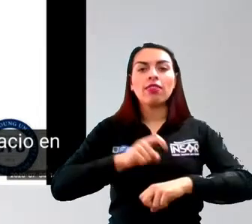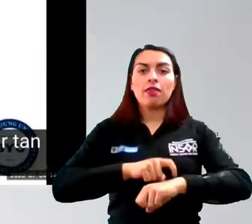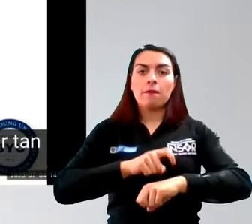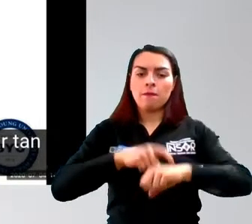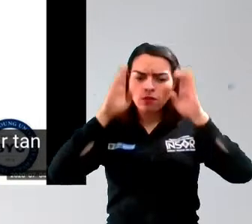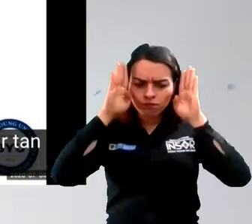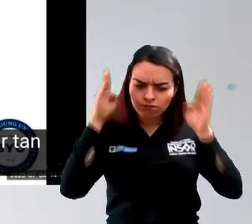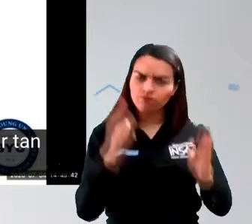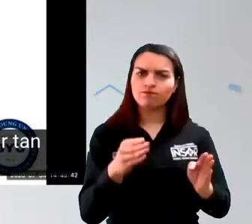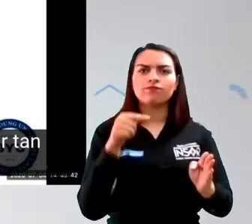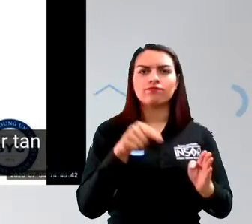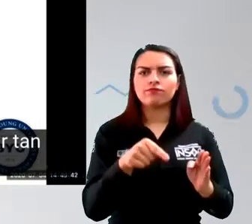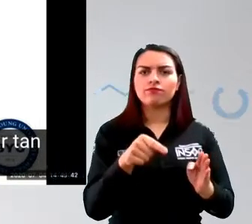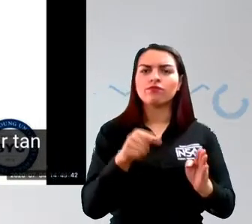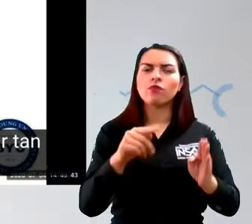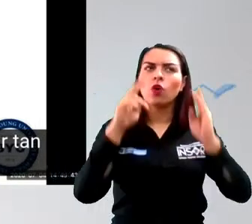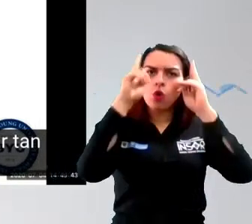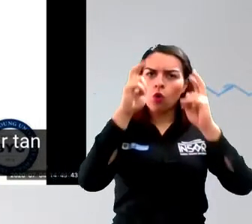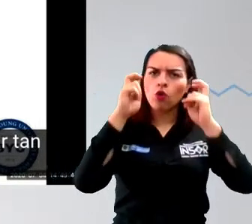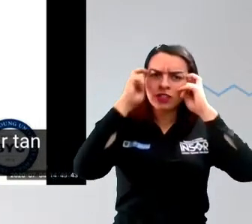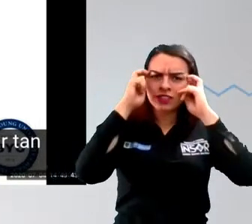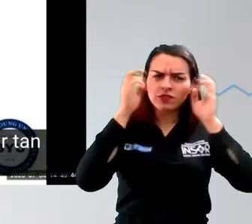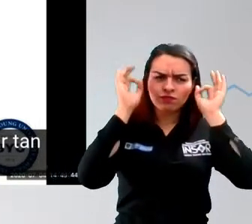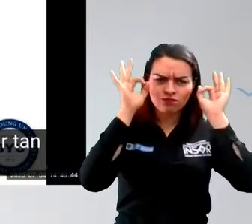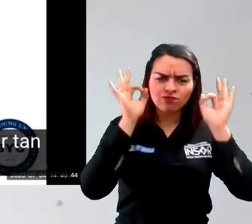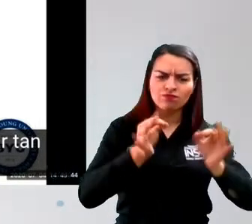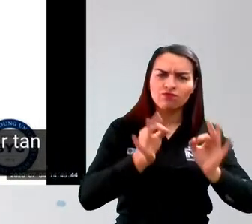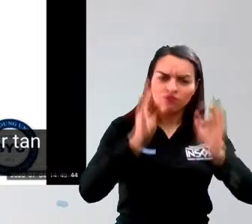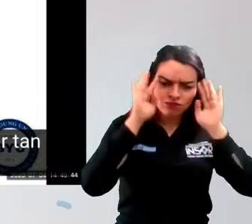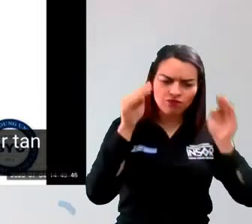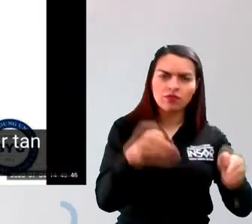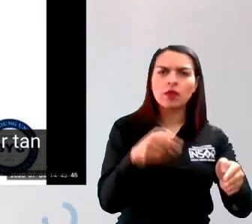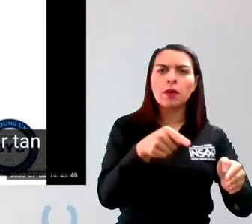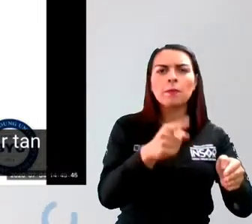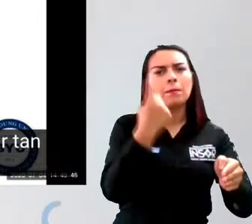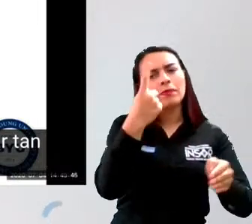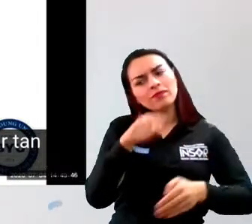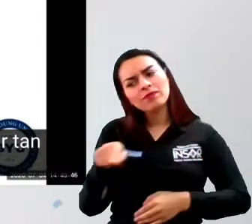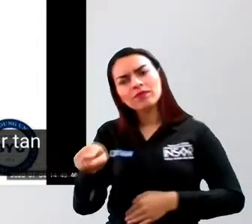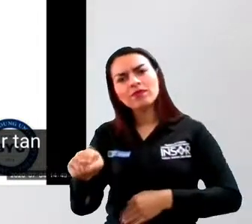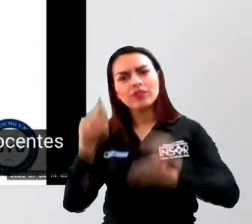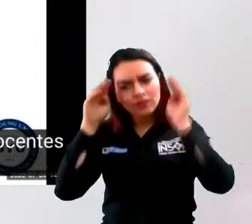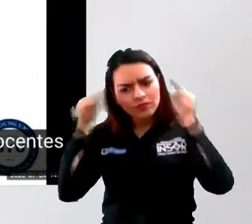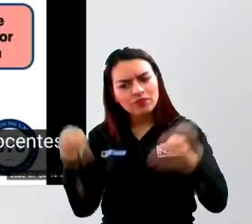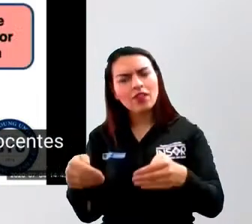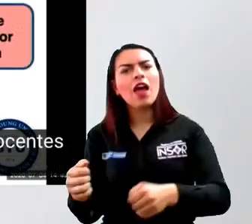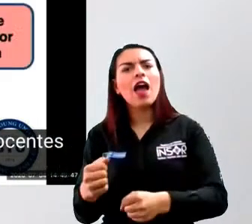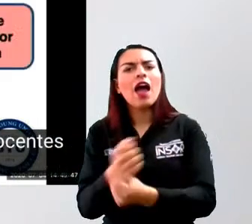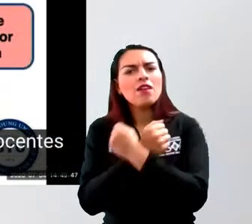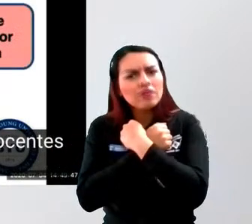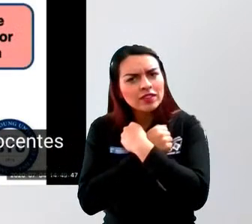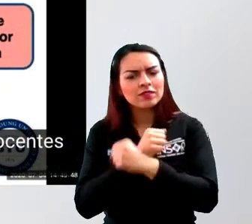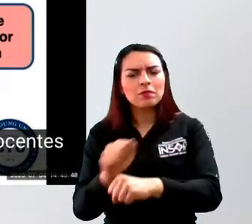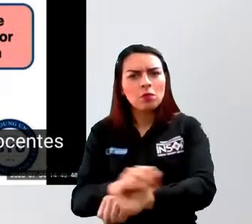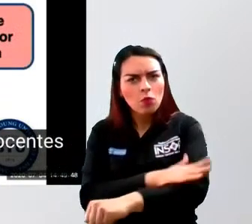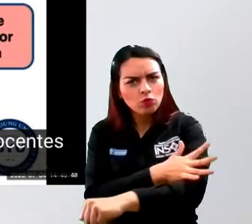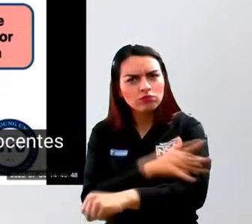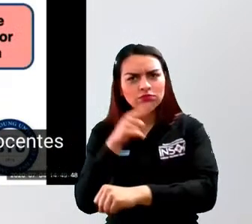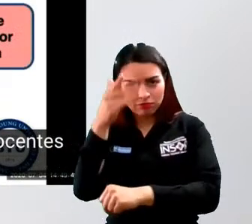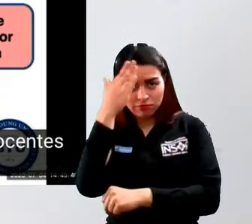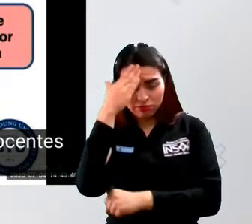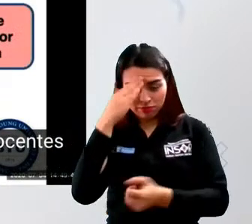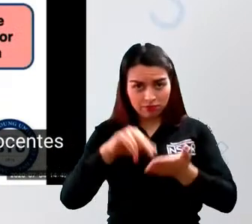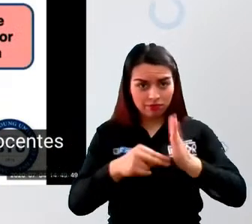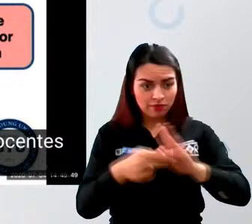con el lado cognitivo y no en el lado afectivo y emocional. Los estudiantes no van a tener el mismo